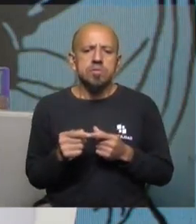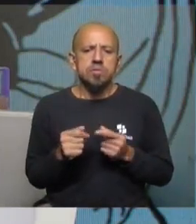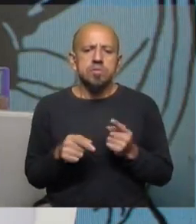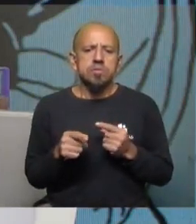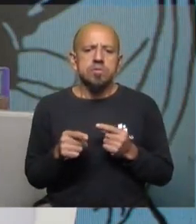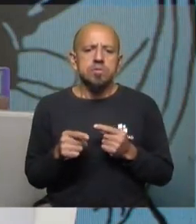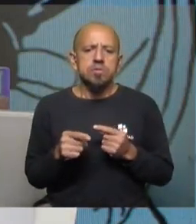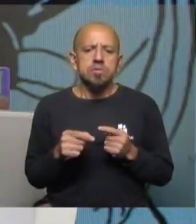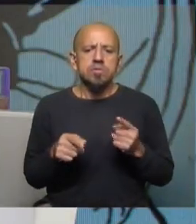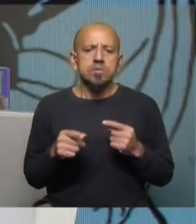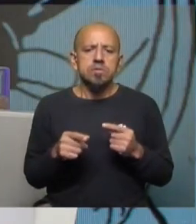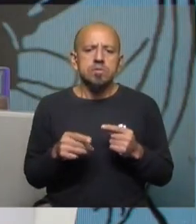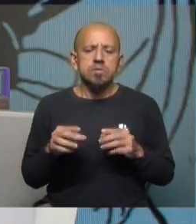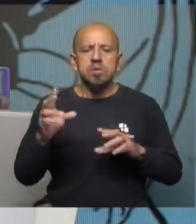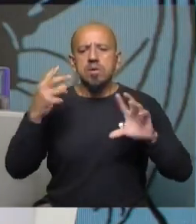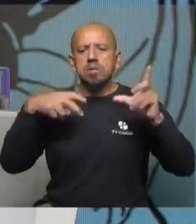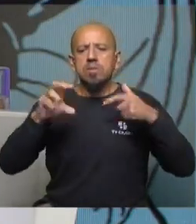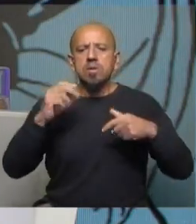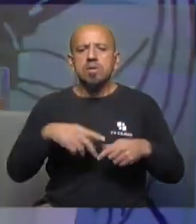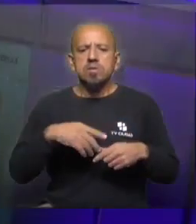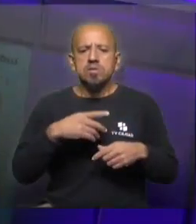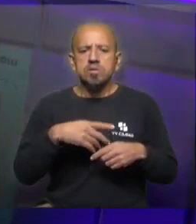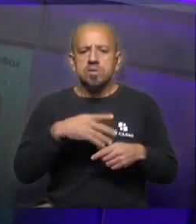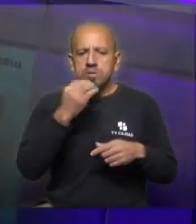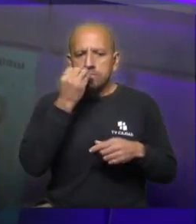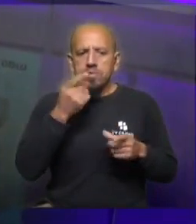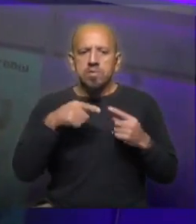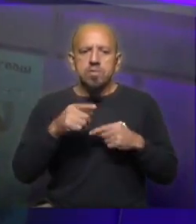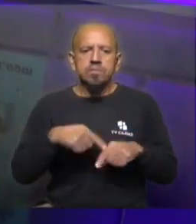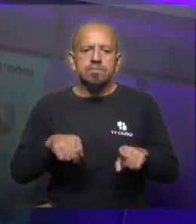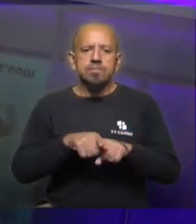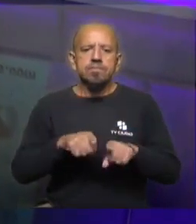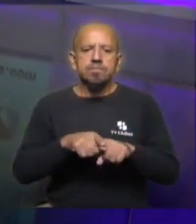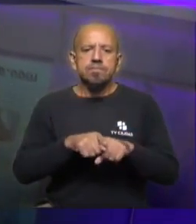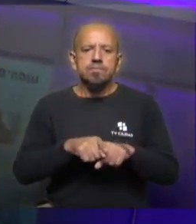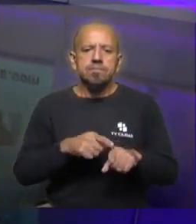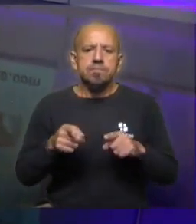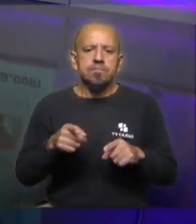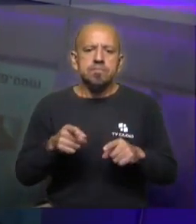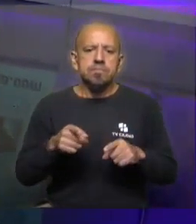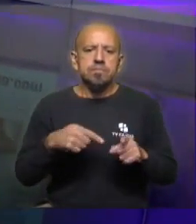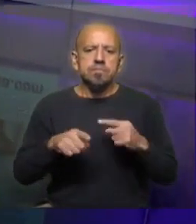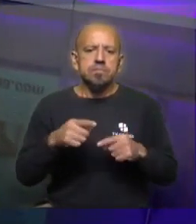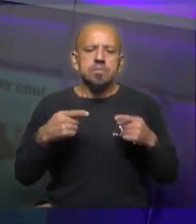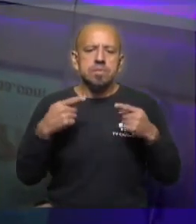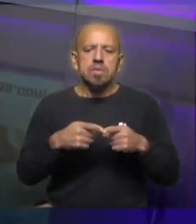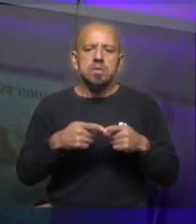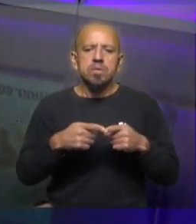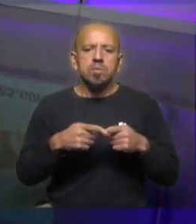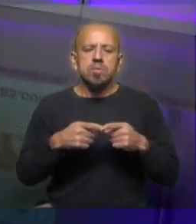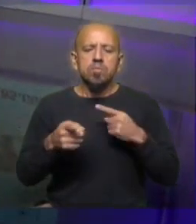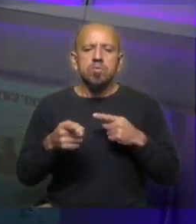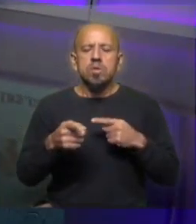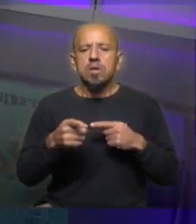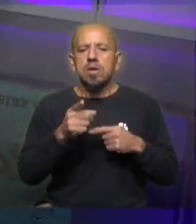esa lechuza los animales la fauna la flora es toda la misma de toda la cuchillas grandes que tiene un extremo punta colorada y otro en Cerro largo